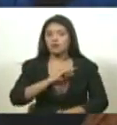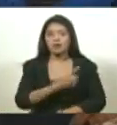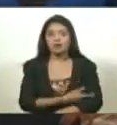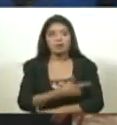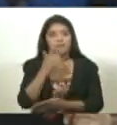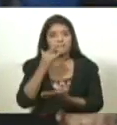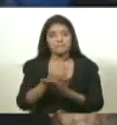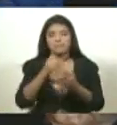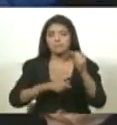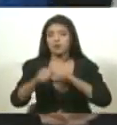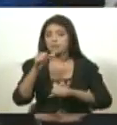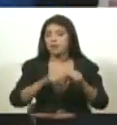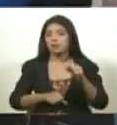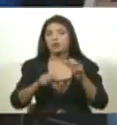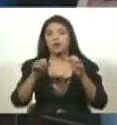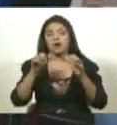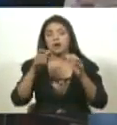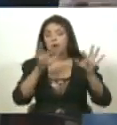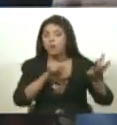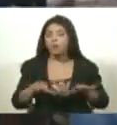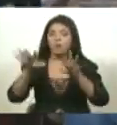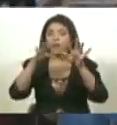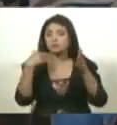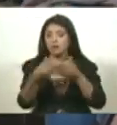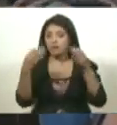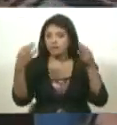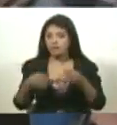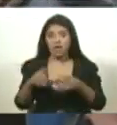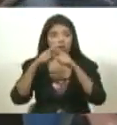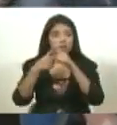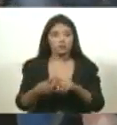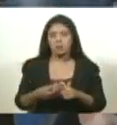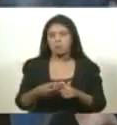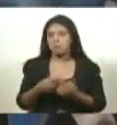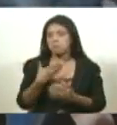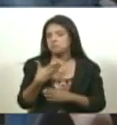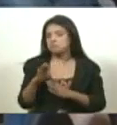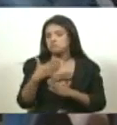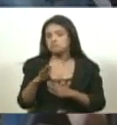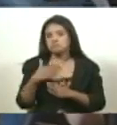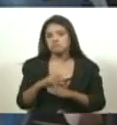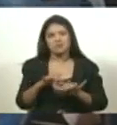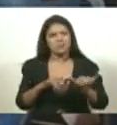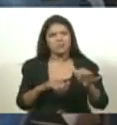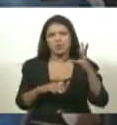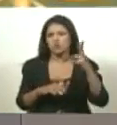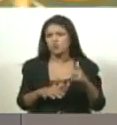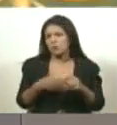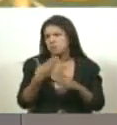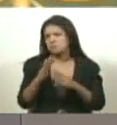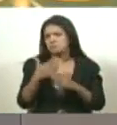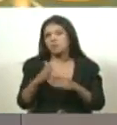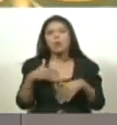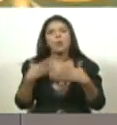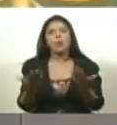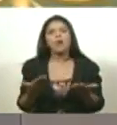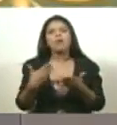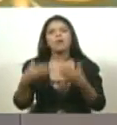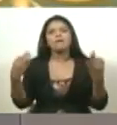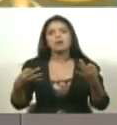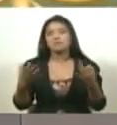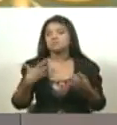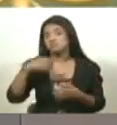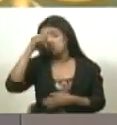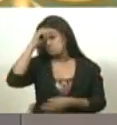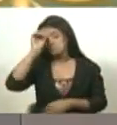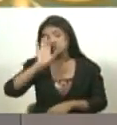de manipulación de la realidad. Y el número a nadie le importa, ni a ellos mismos. ¿Y cuál es la realidad? Nunca la